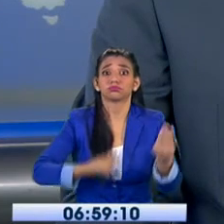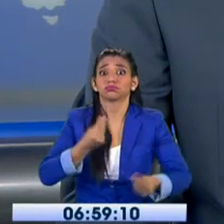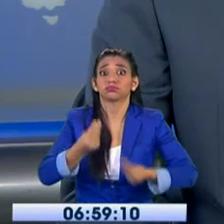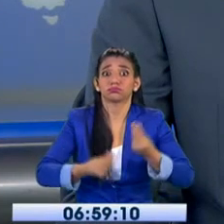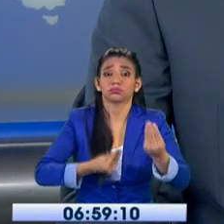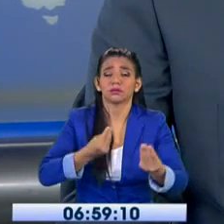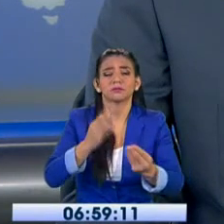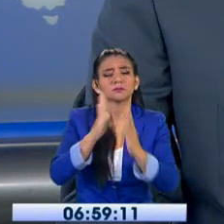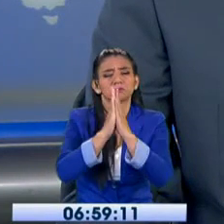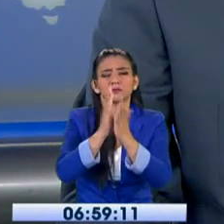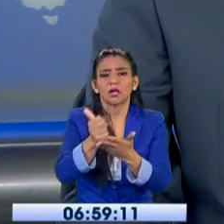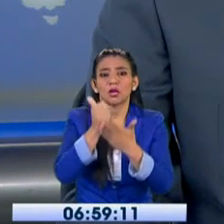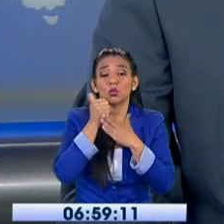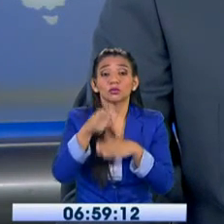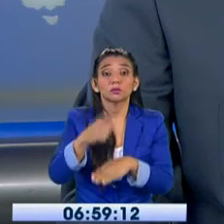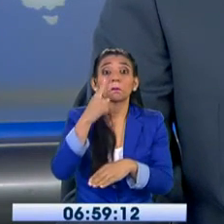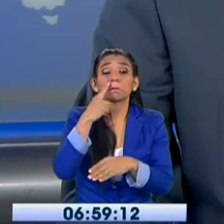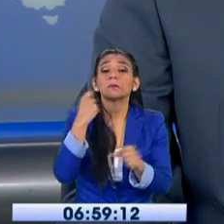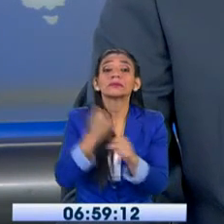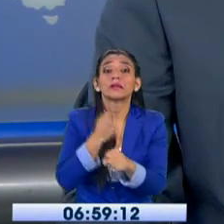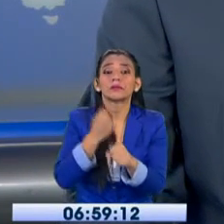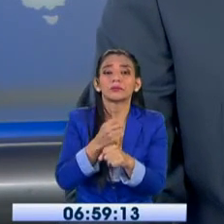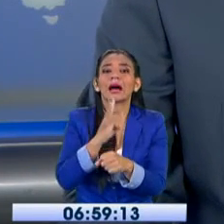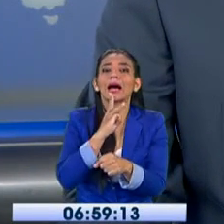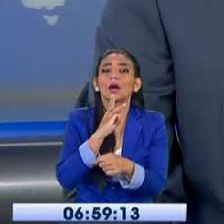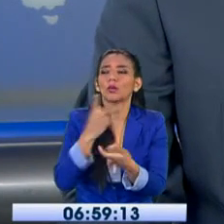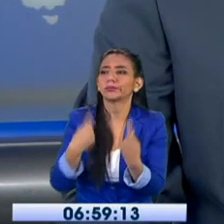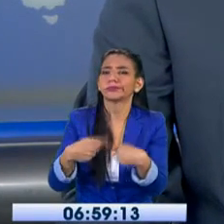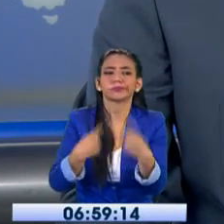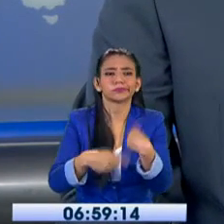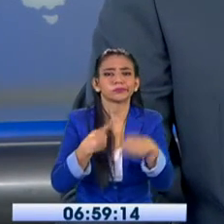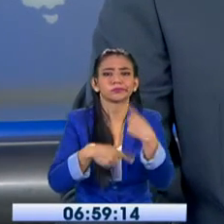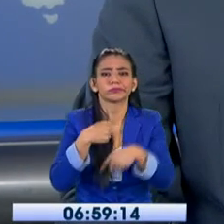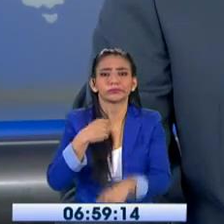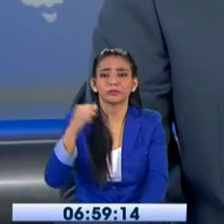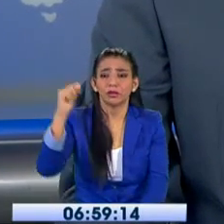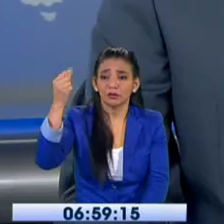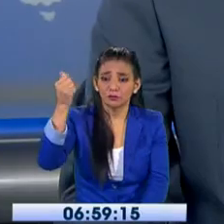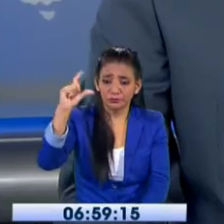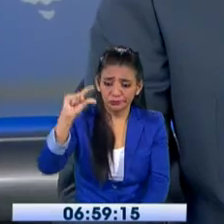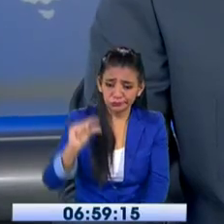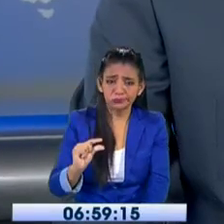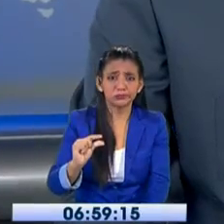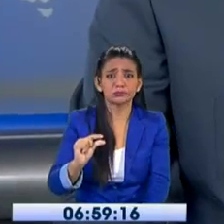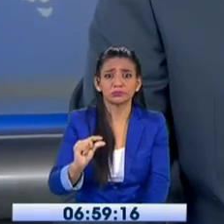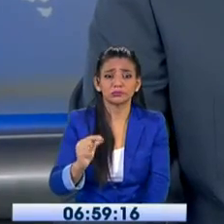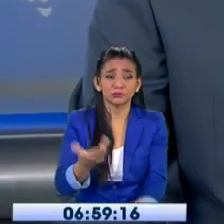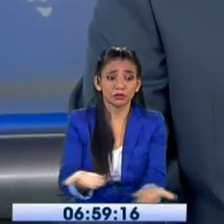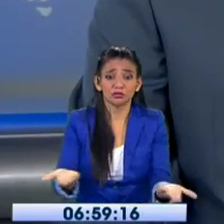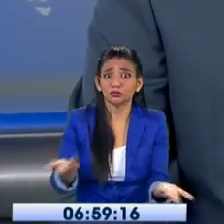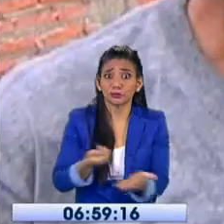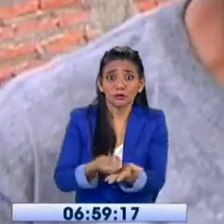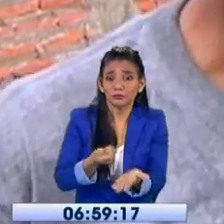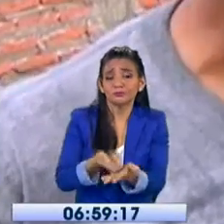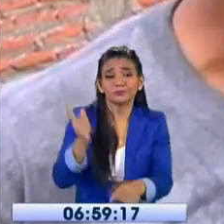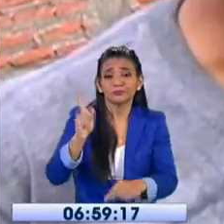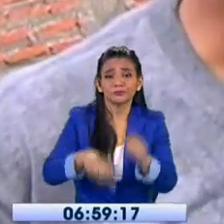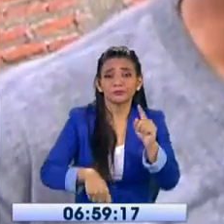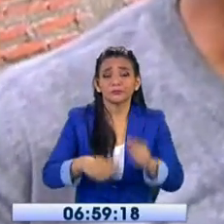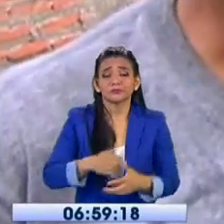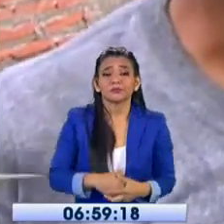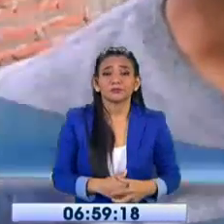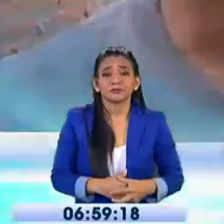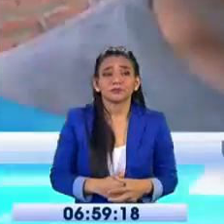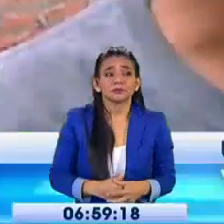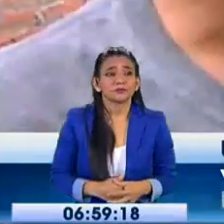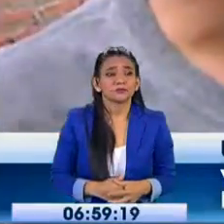padre trabaja vendiendo agua y los centavos diarios que no alcanzan para poder recuperar todo lo que perdieron. También